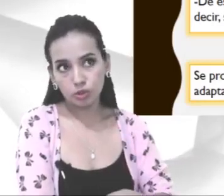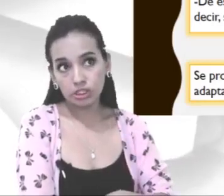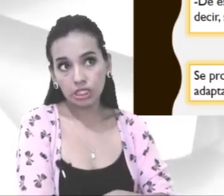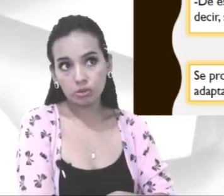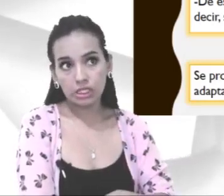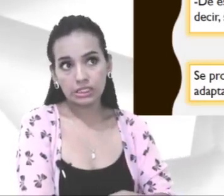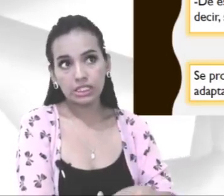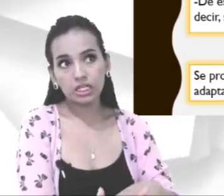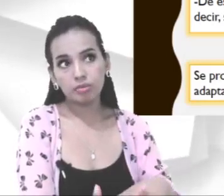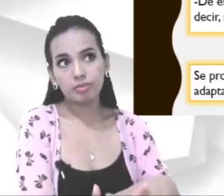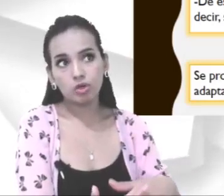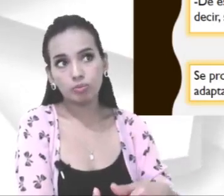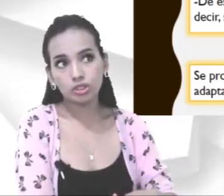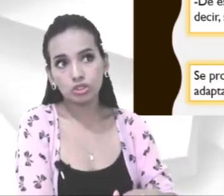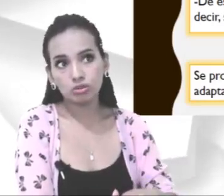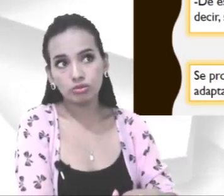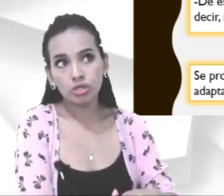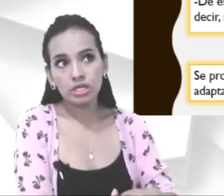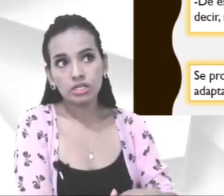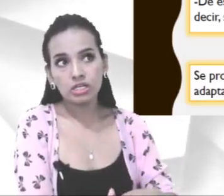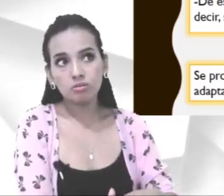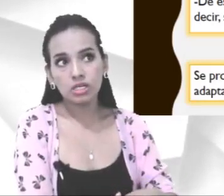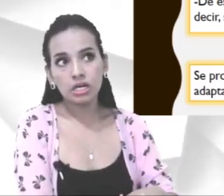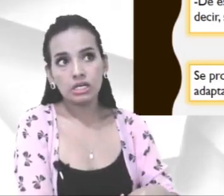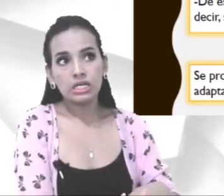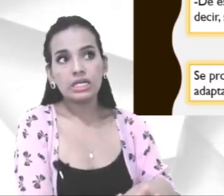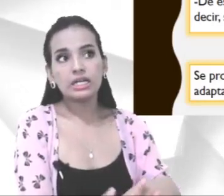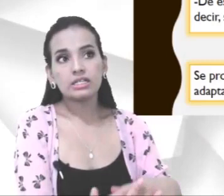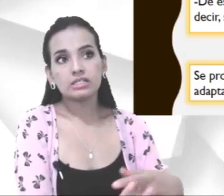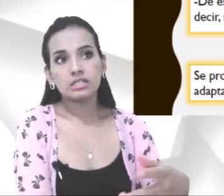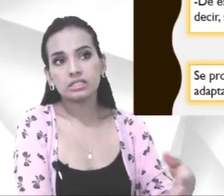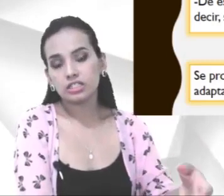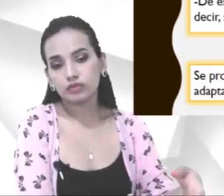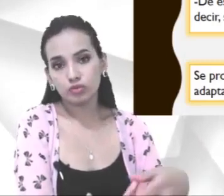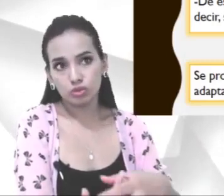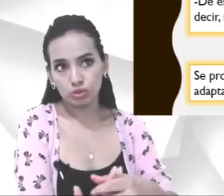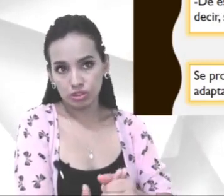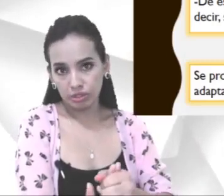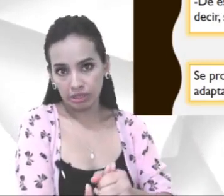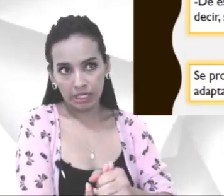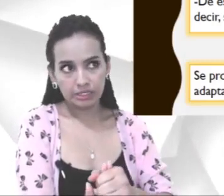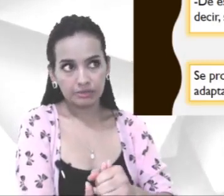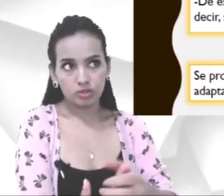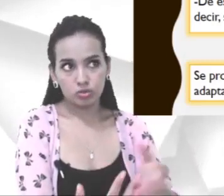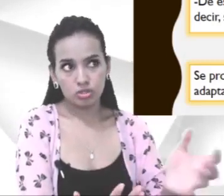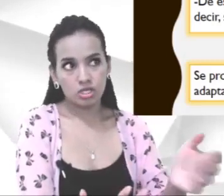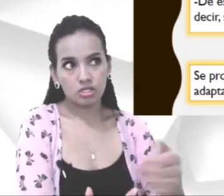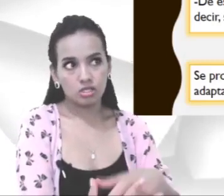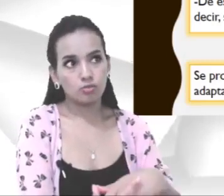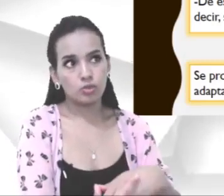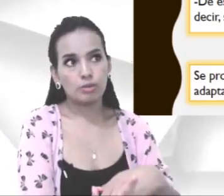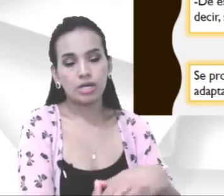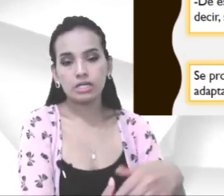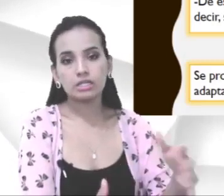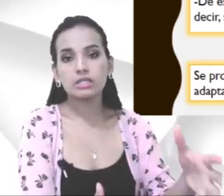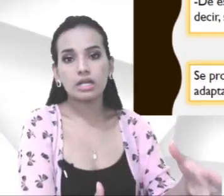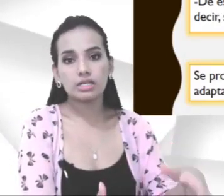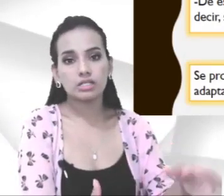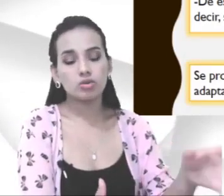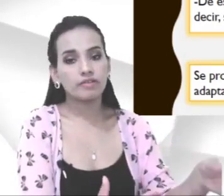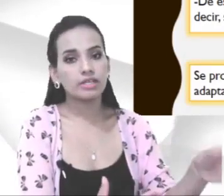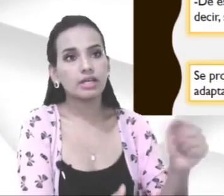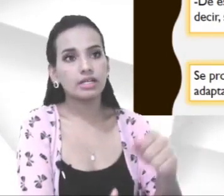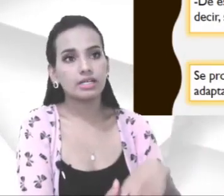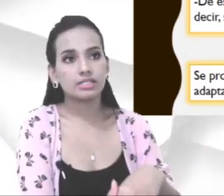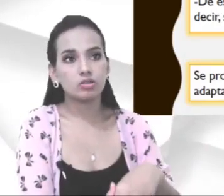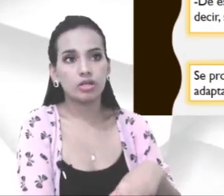formados por células tienen la misma composición química y realizan las tres funciones vitales entonces ahí tenemos una imagen de